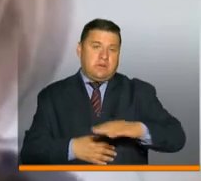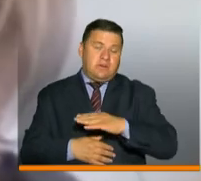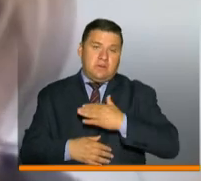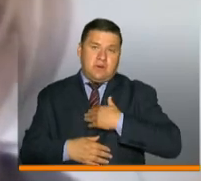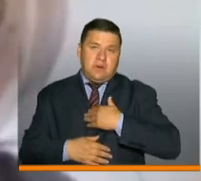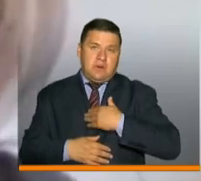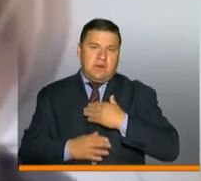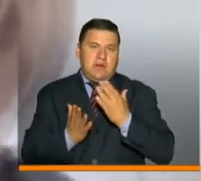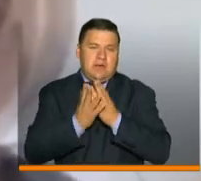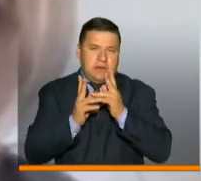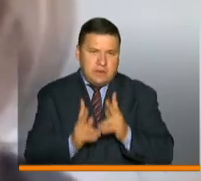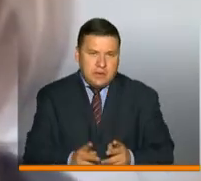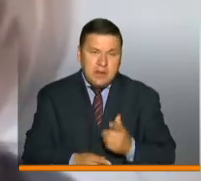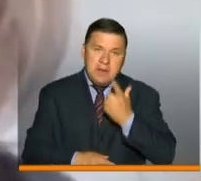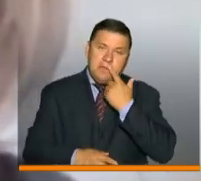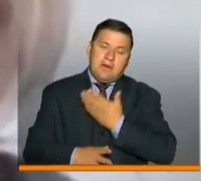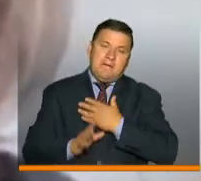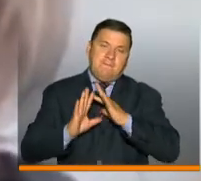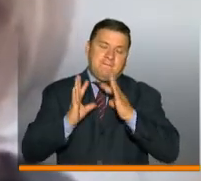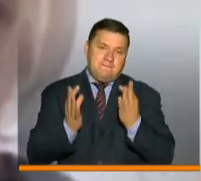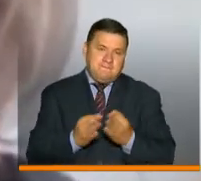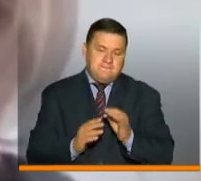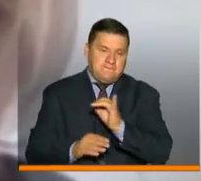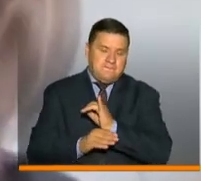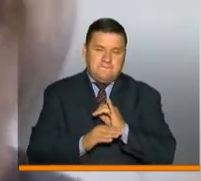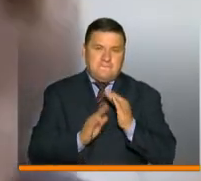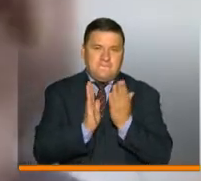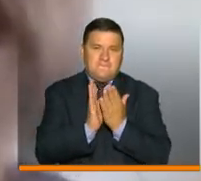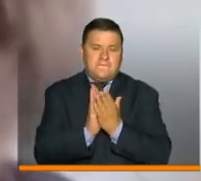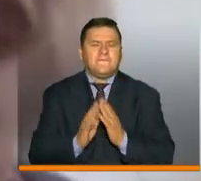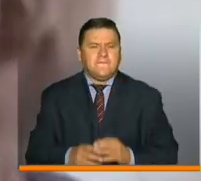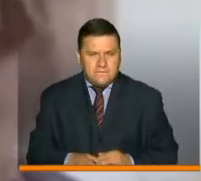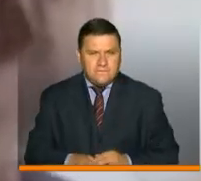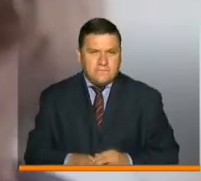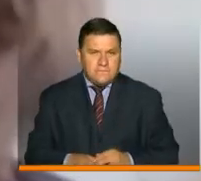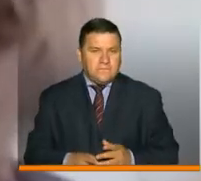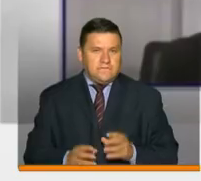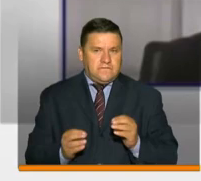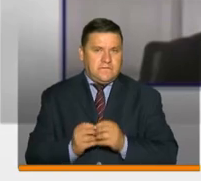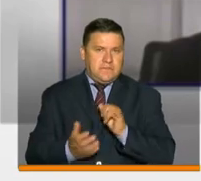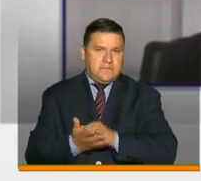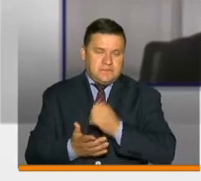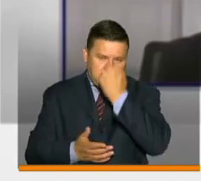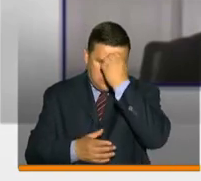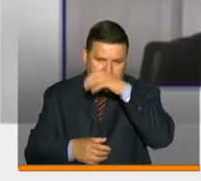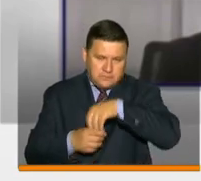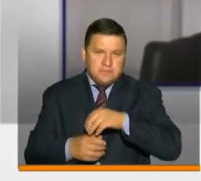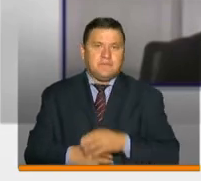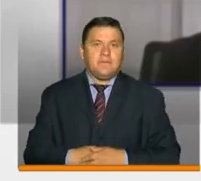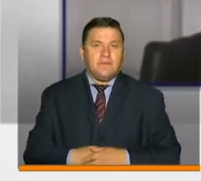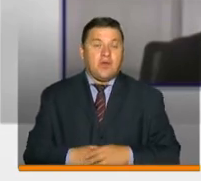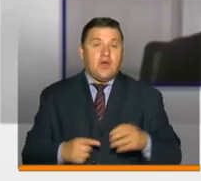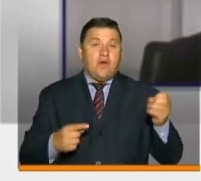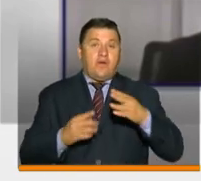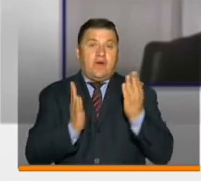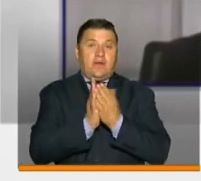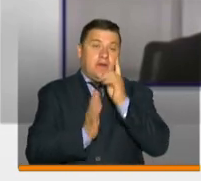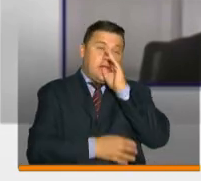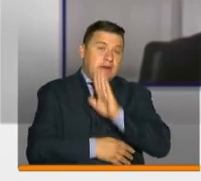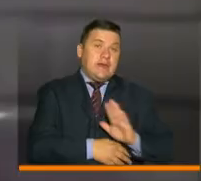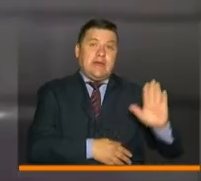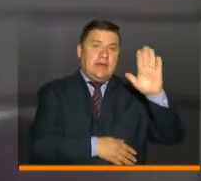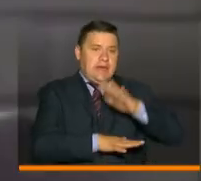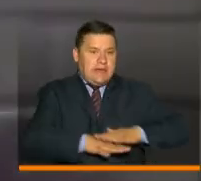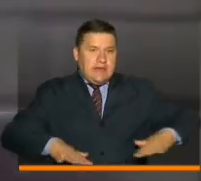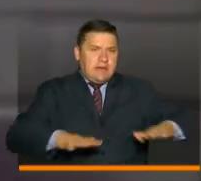entre los estudiantes, los padres de familia y las instituciones educativas y los mismos maestros. El Foro Educativo Nacional es